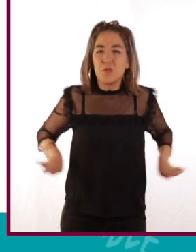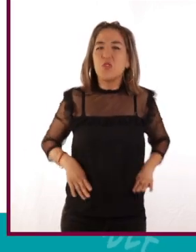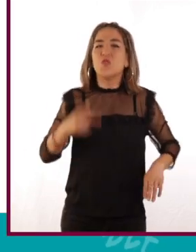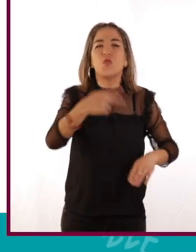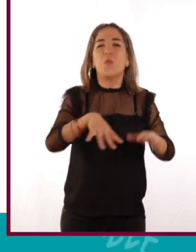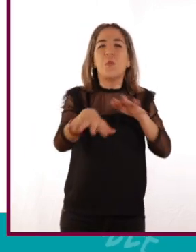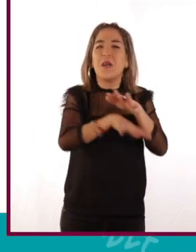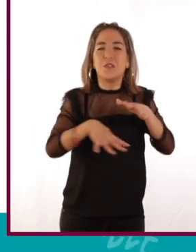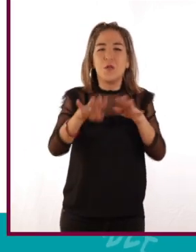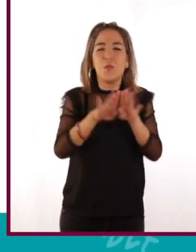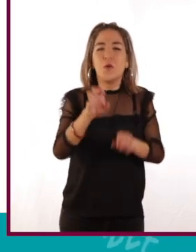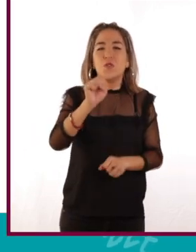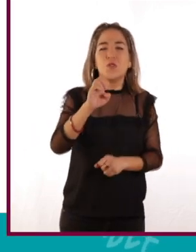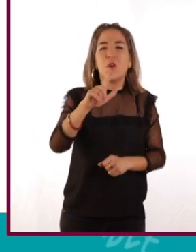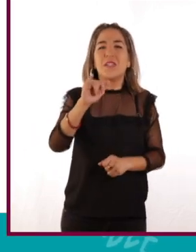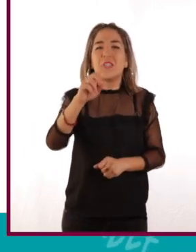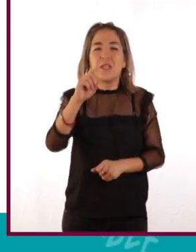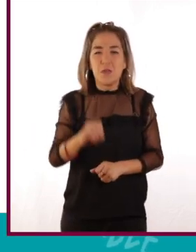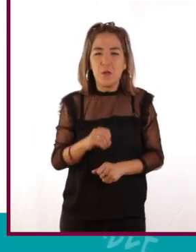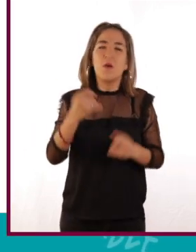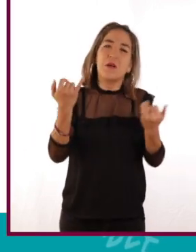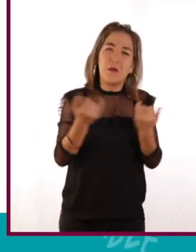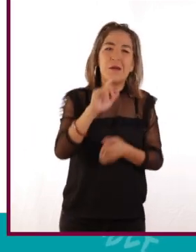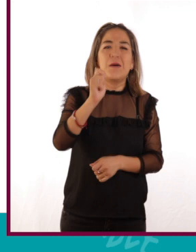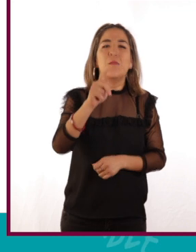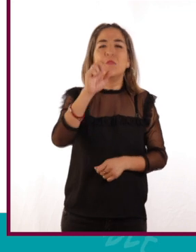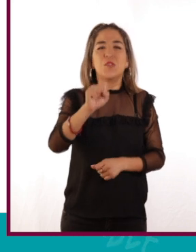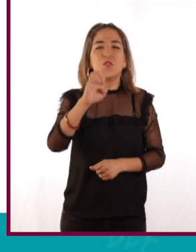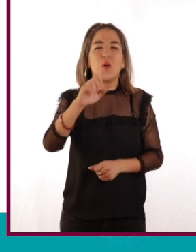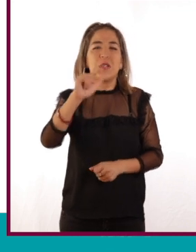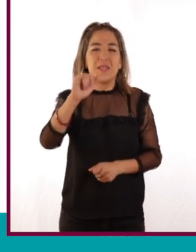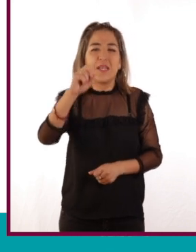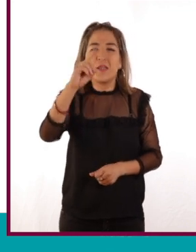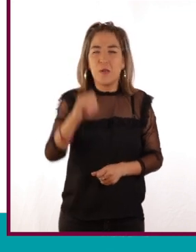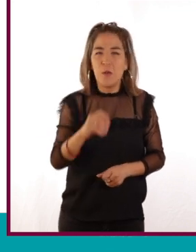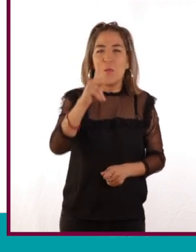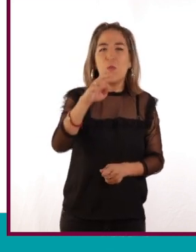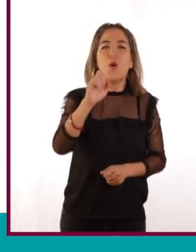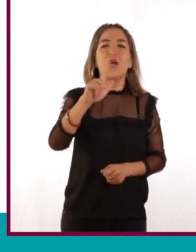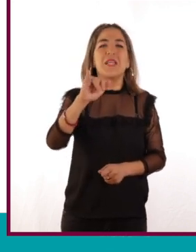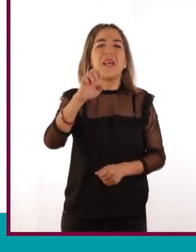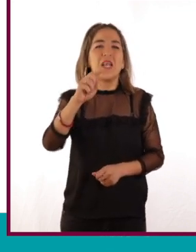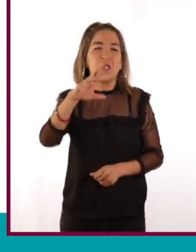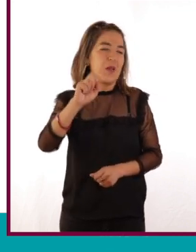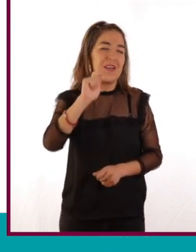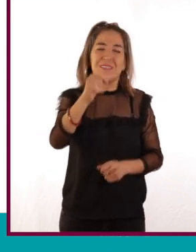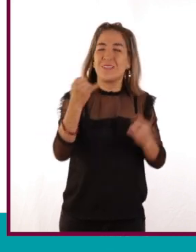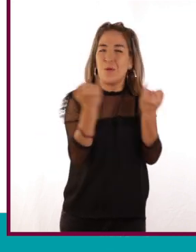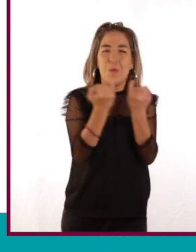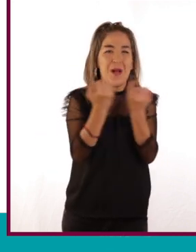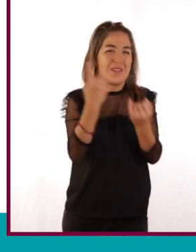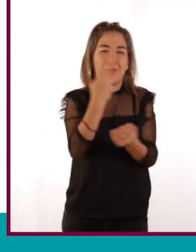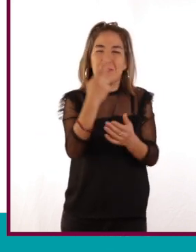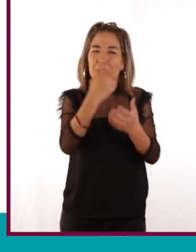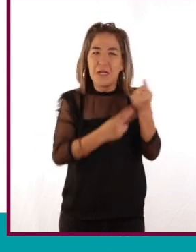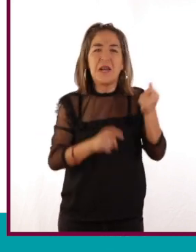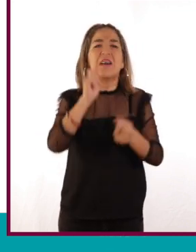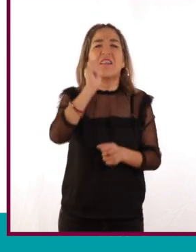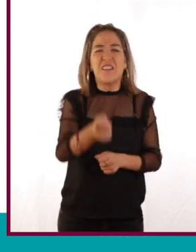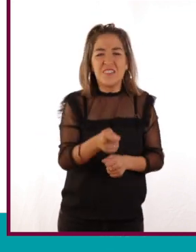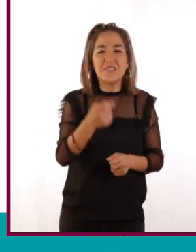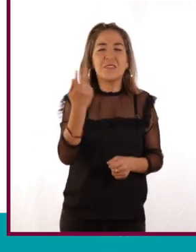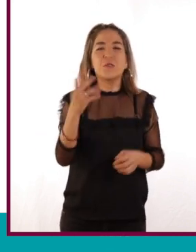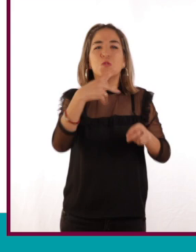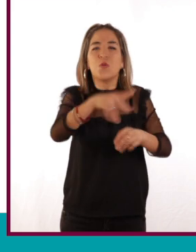las condiciones básicas de los sólidos platónicos. Son poliedros o sólidos, como su nombre lo menciona,